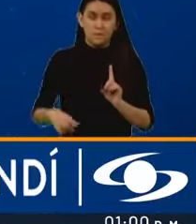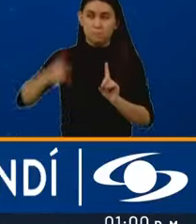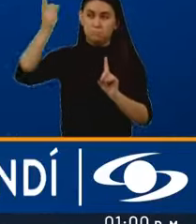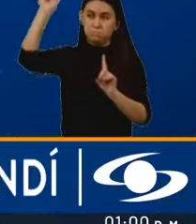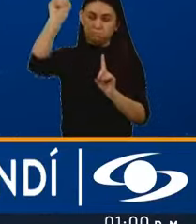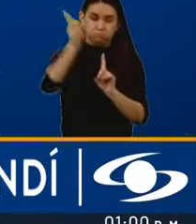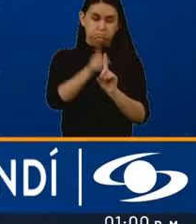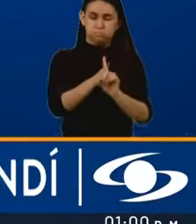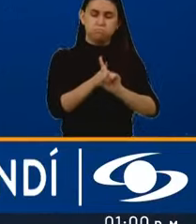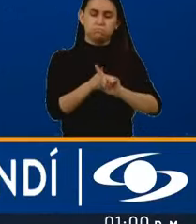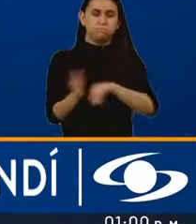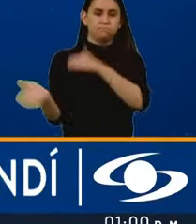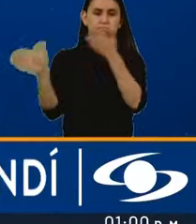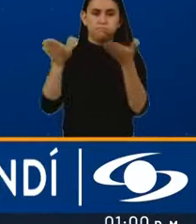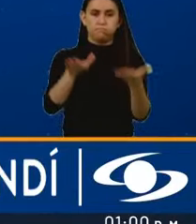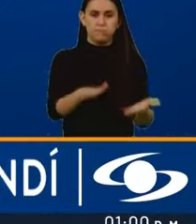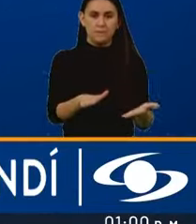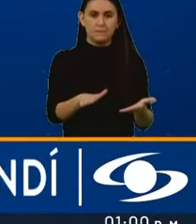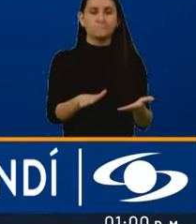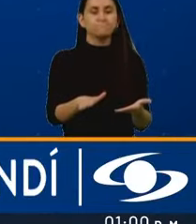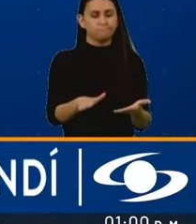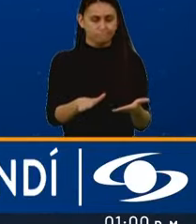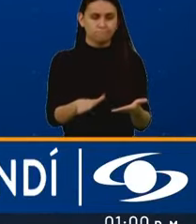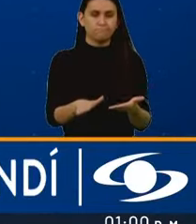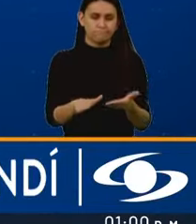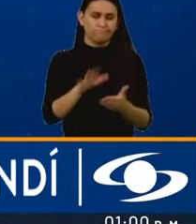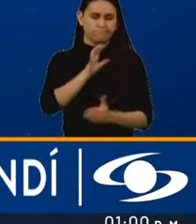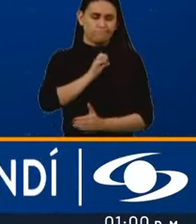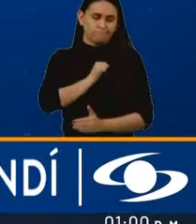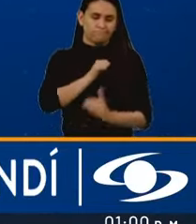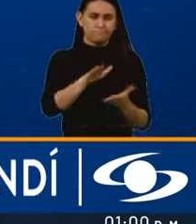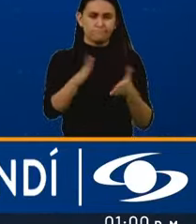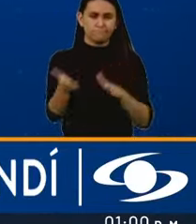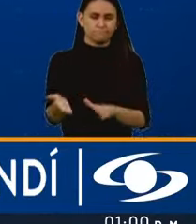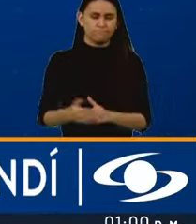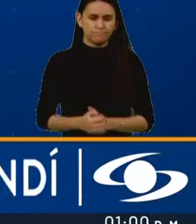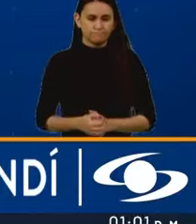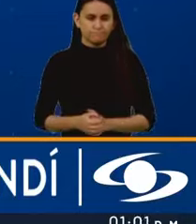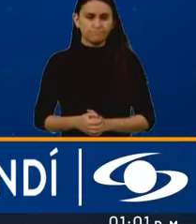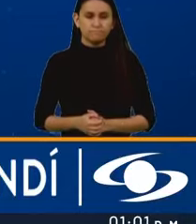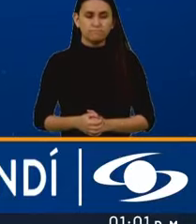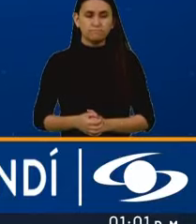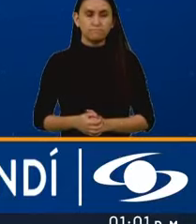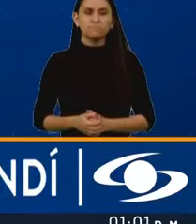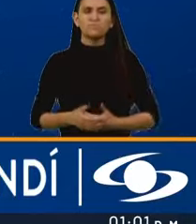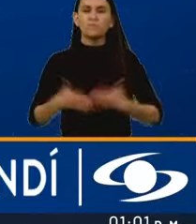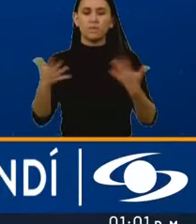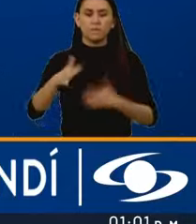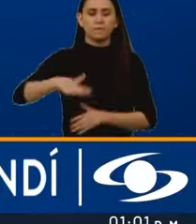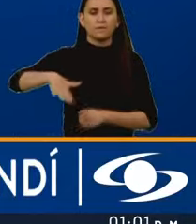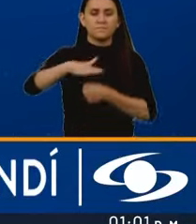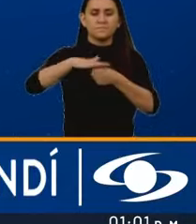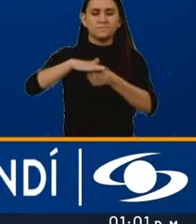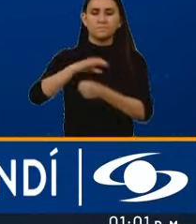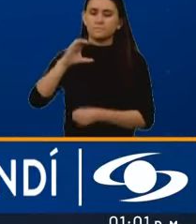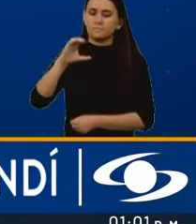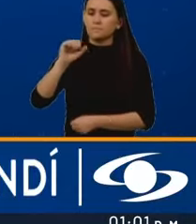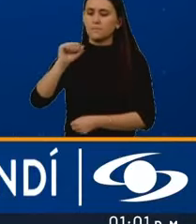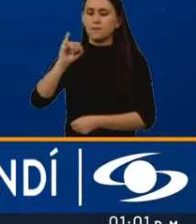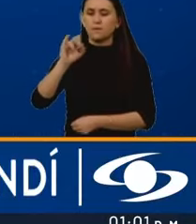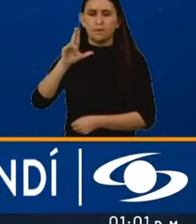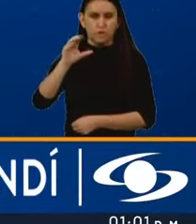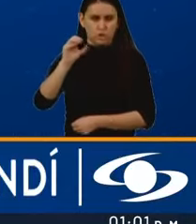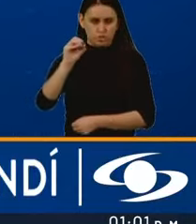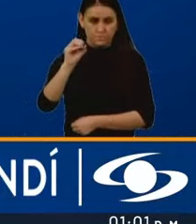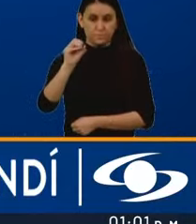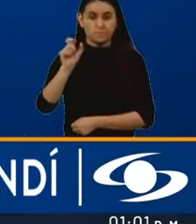A raíz de esta descarga eléctrica, lamentablemente falleció. El hecho se registró en el barrio del Cairo, donde